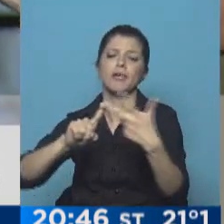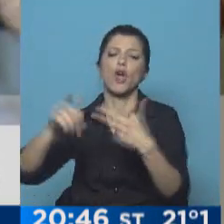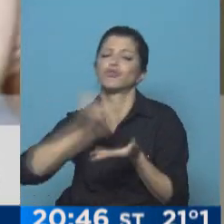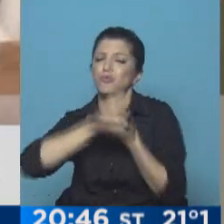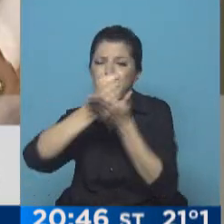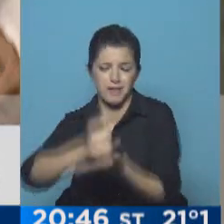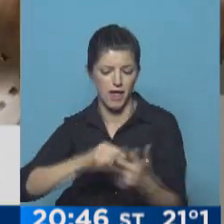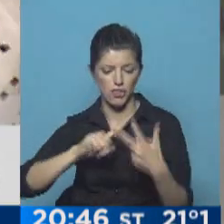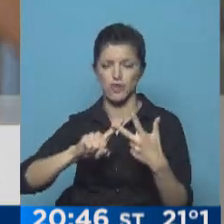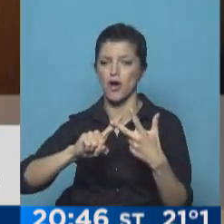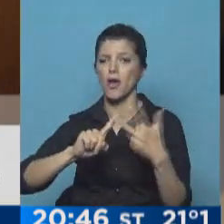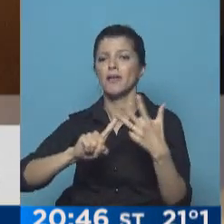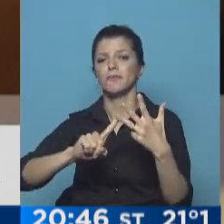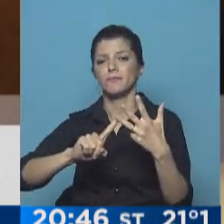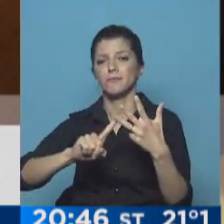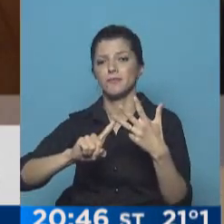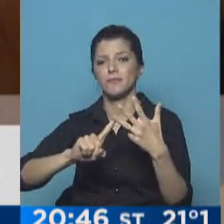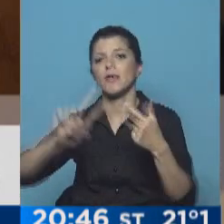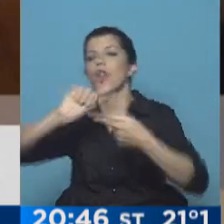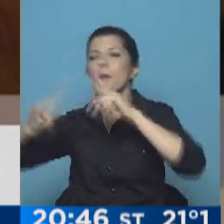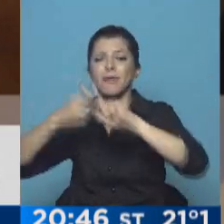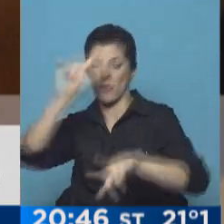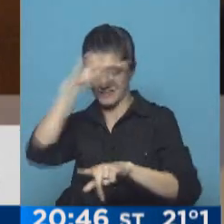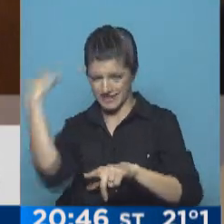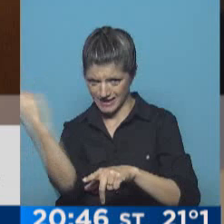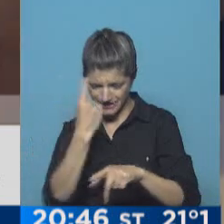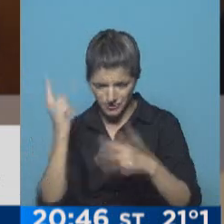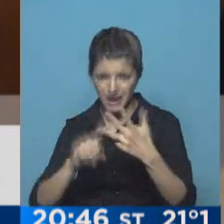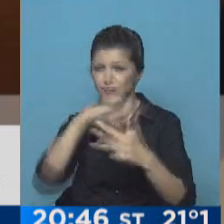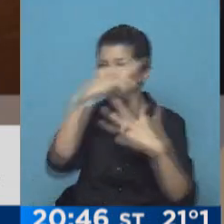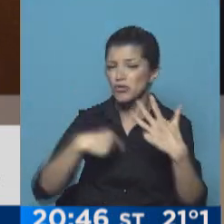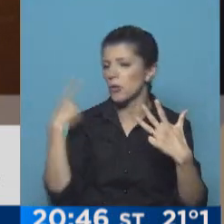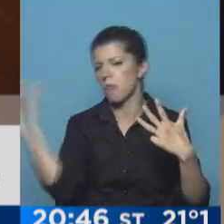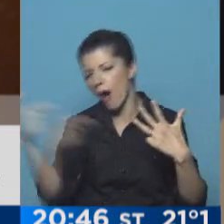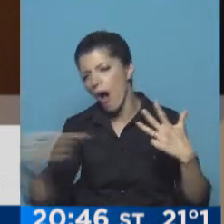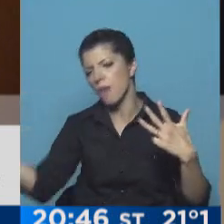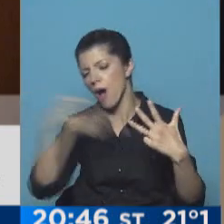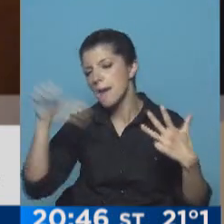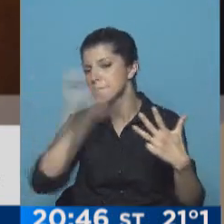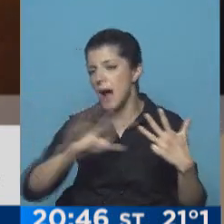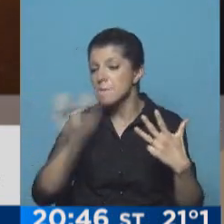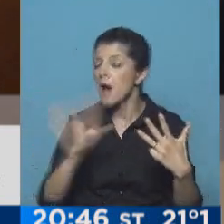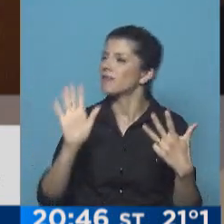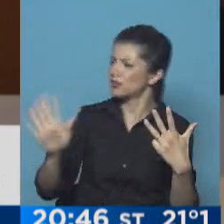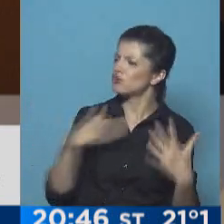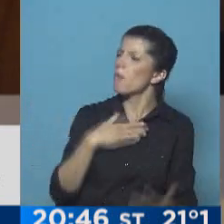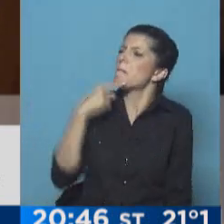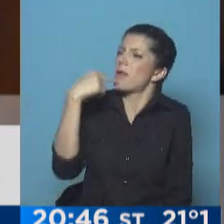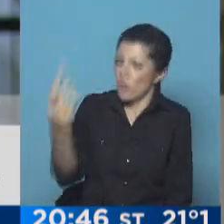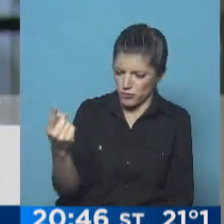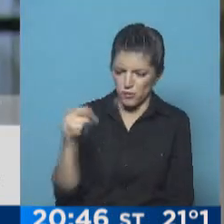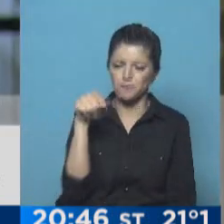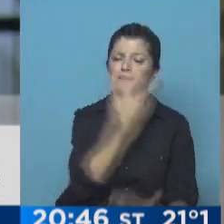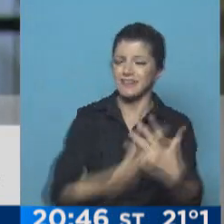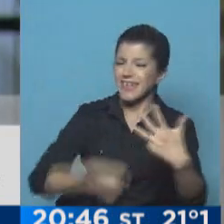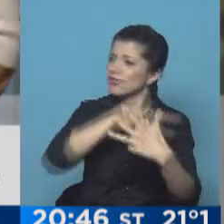subsidios de las relaciones internacionales Pero entonces si todo esto que hace el estado